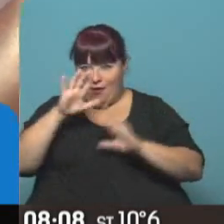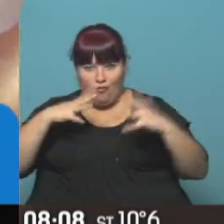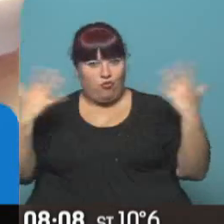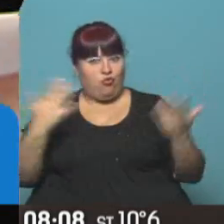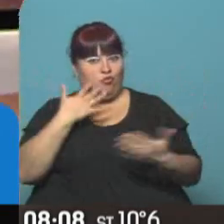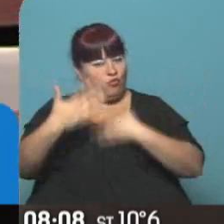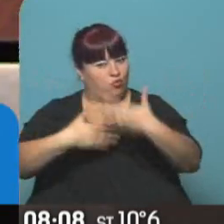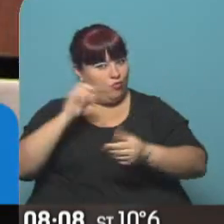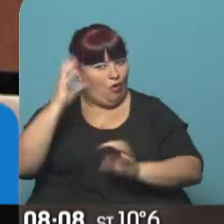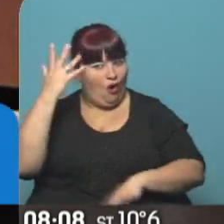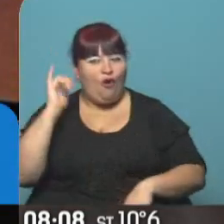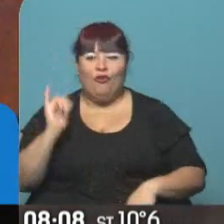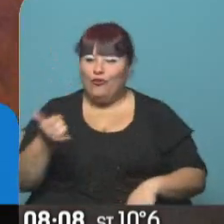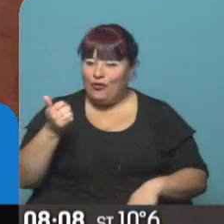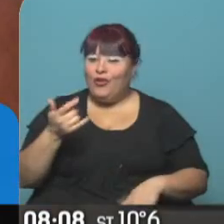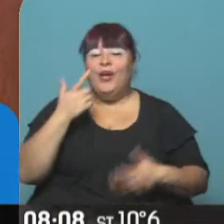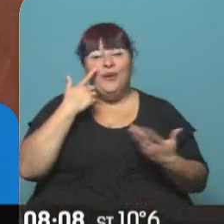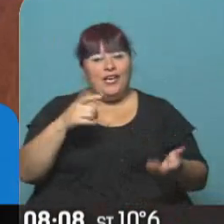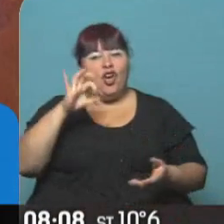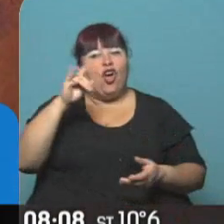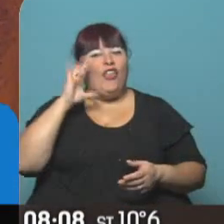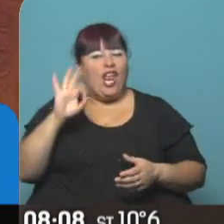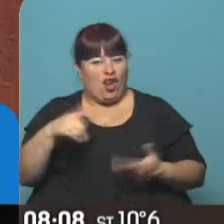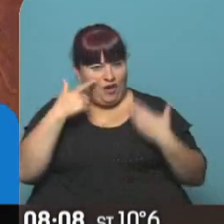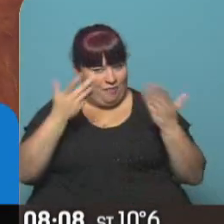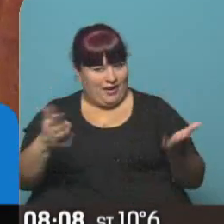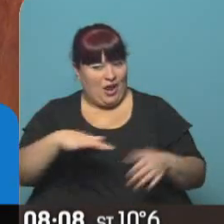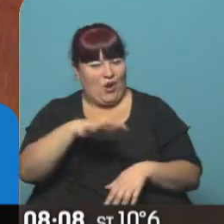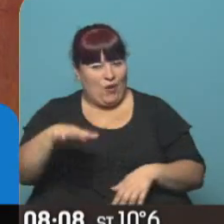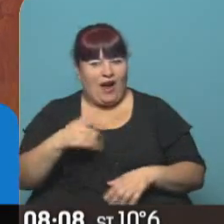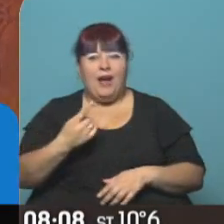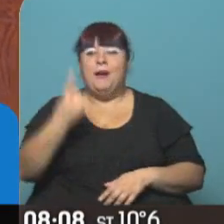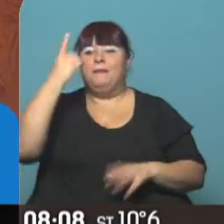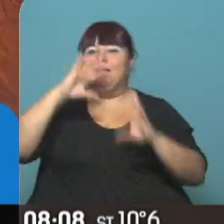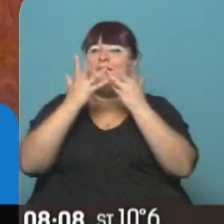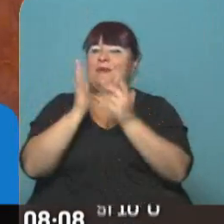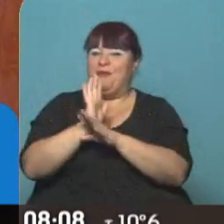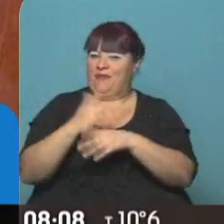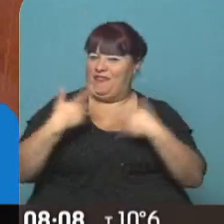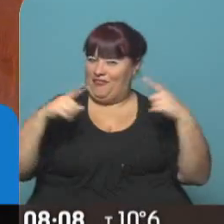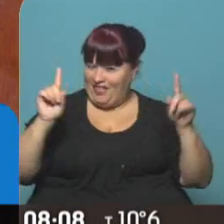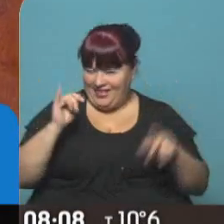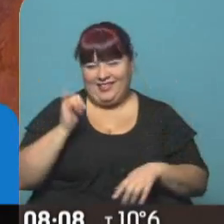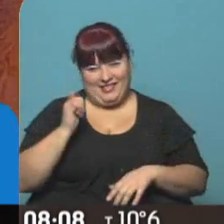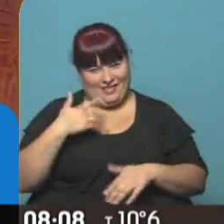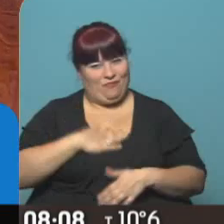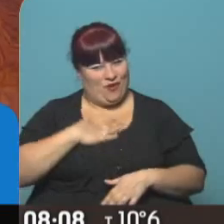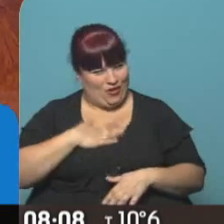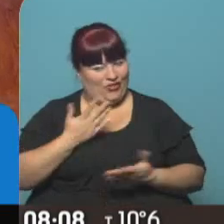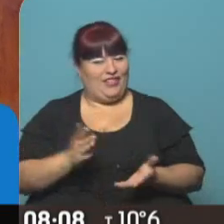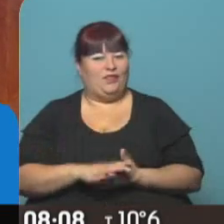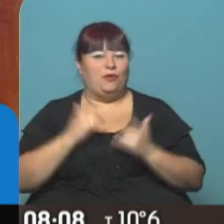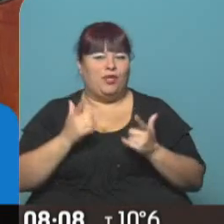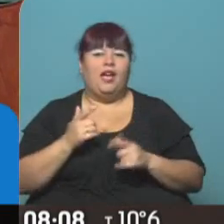adelanto vos viste desde codelco viene apreciar nuestra escenografía anime al mundo si estamos muy contentos